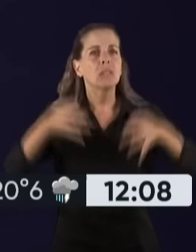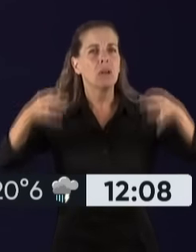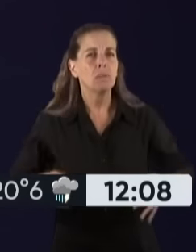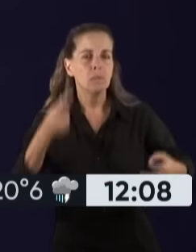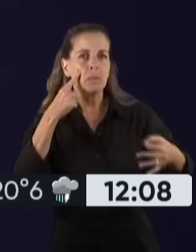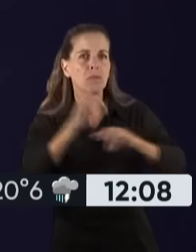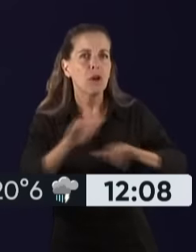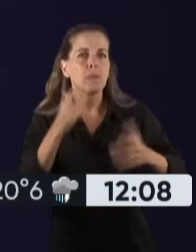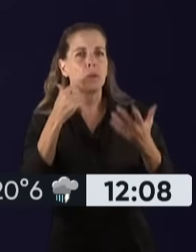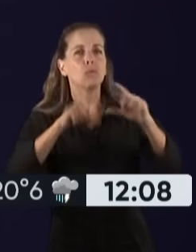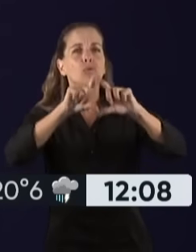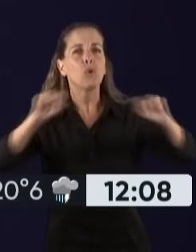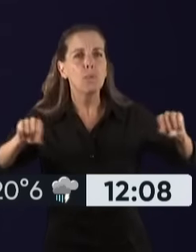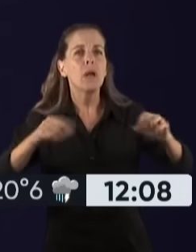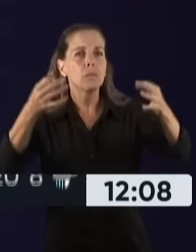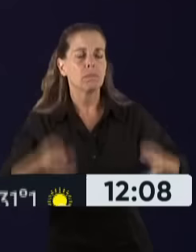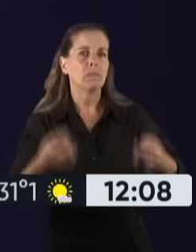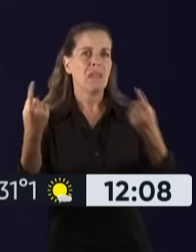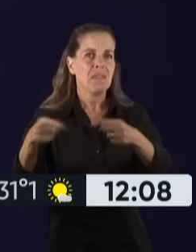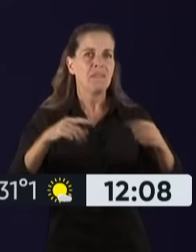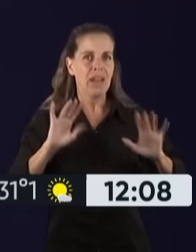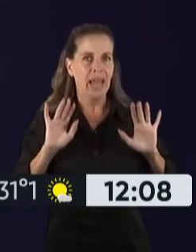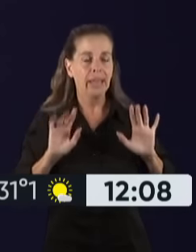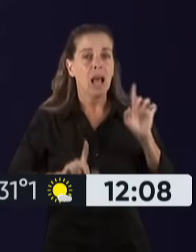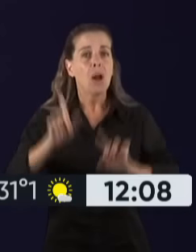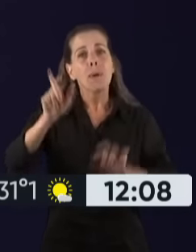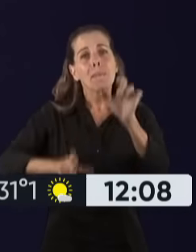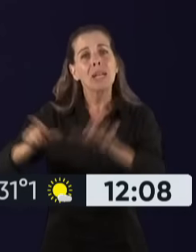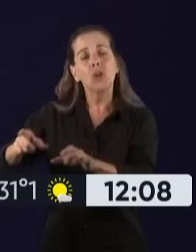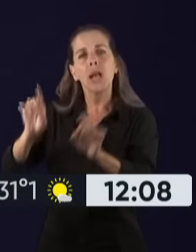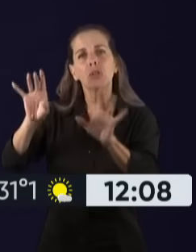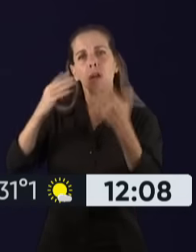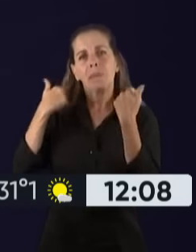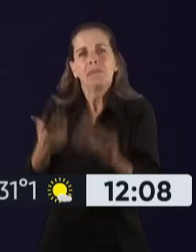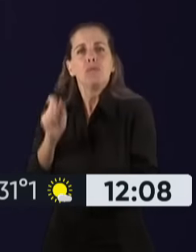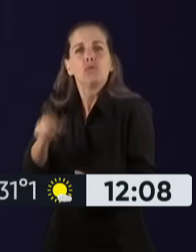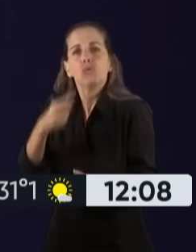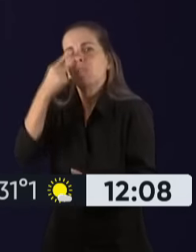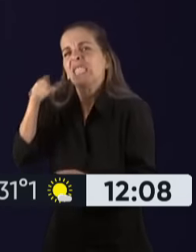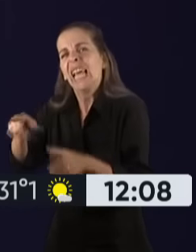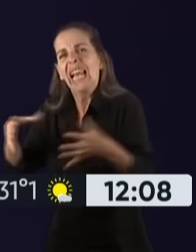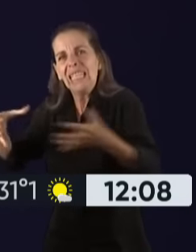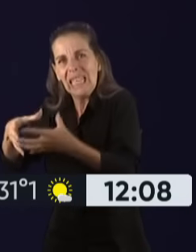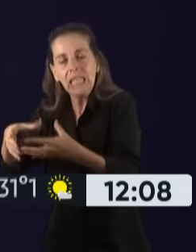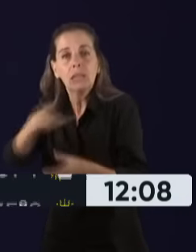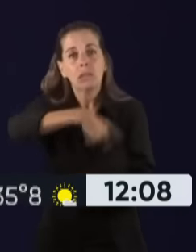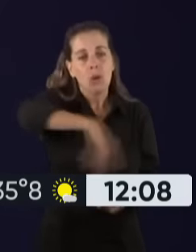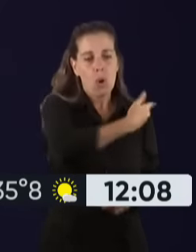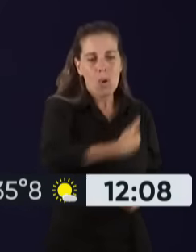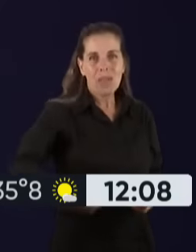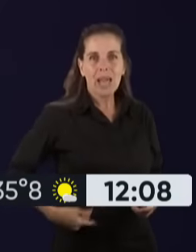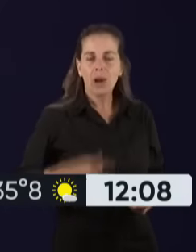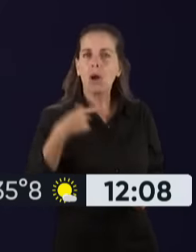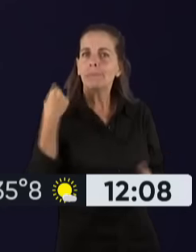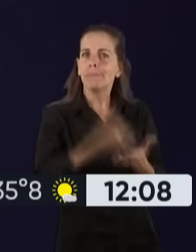otra cosa eh Y mientras que algunos persiguen sus propios intereses este gobierno defiende el interés